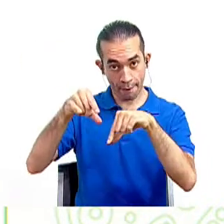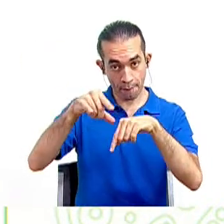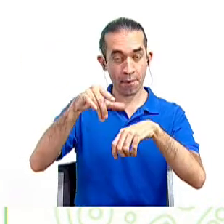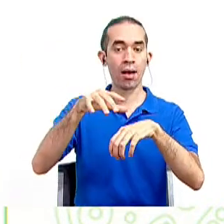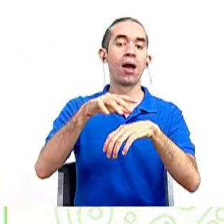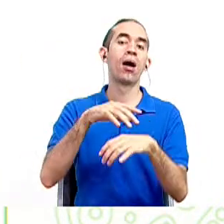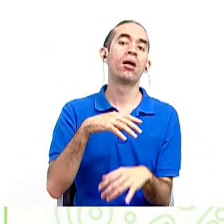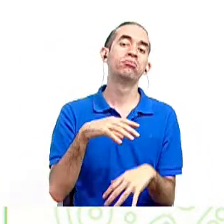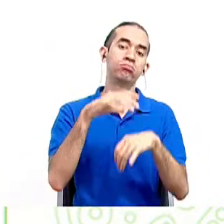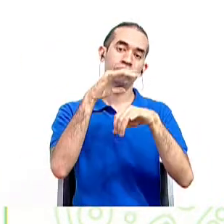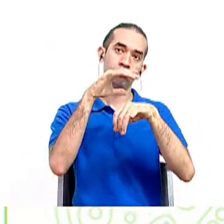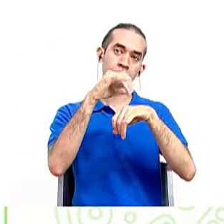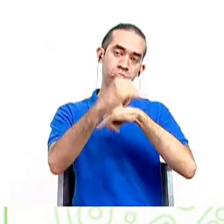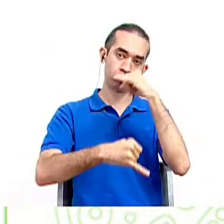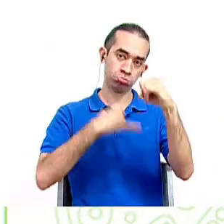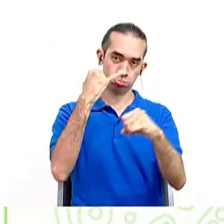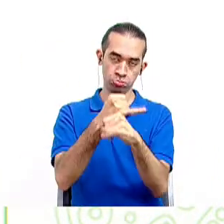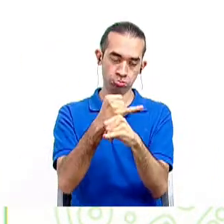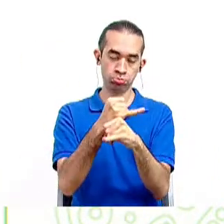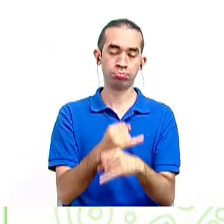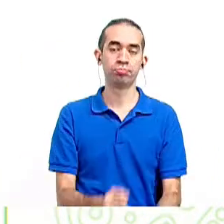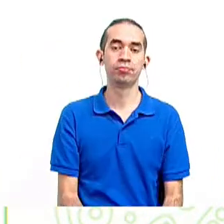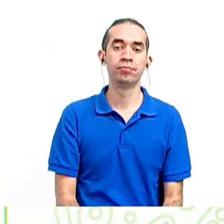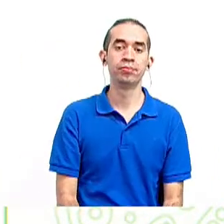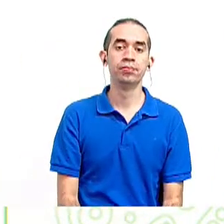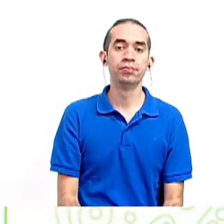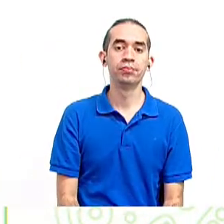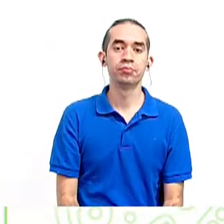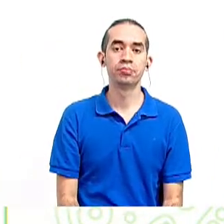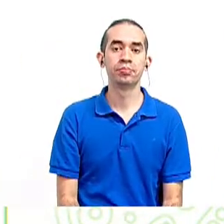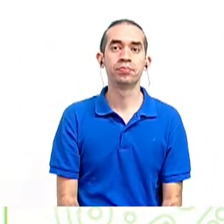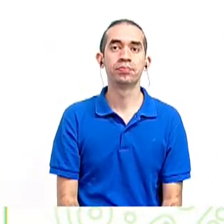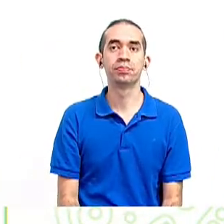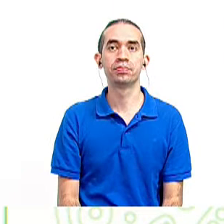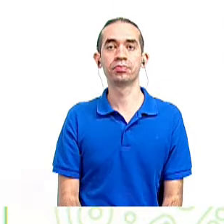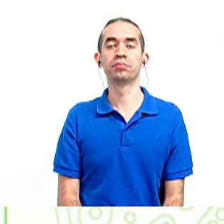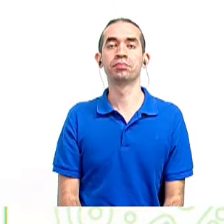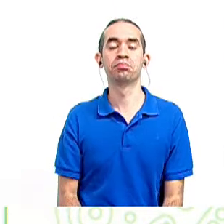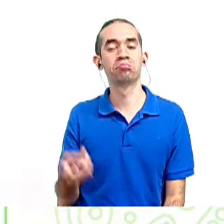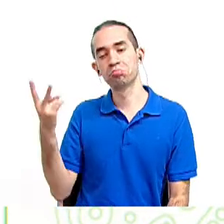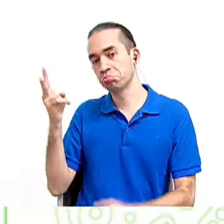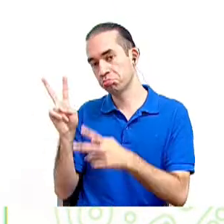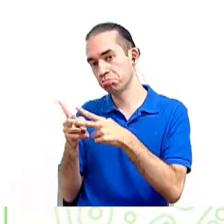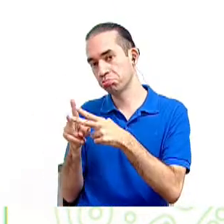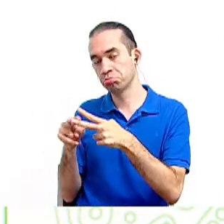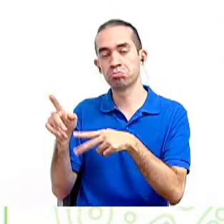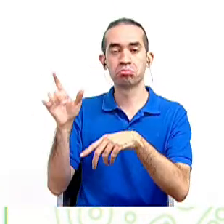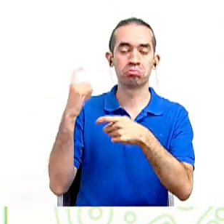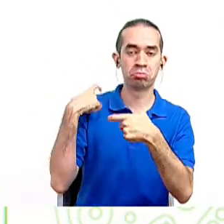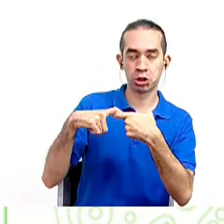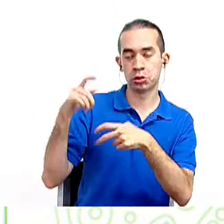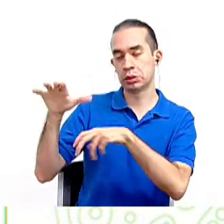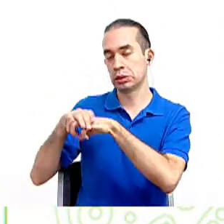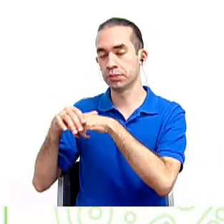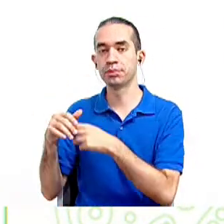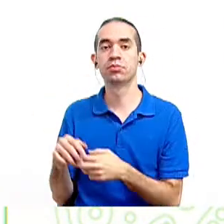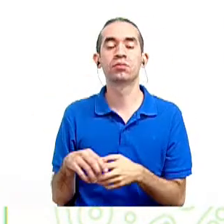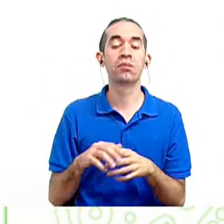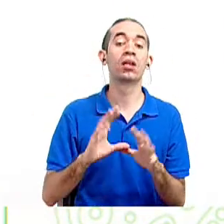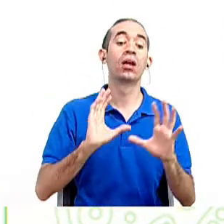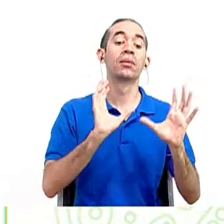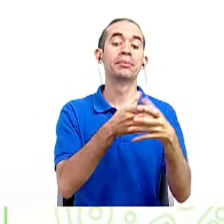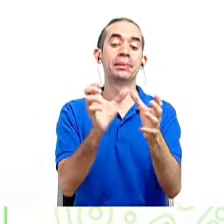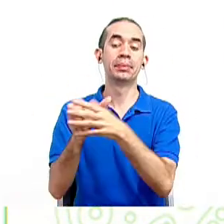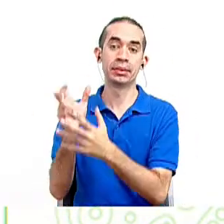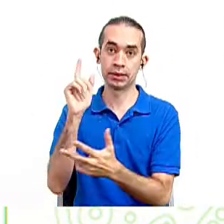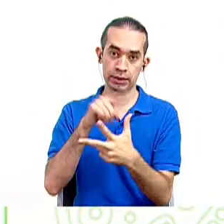español la Unión Internacional de Química Pura y Aplicada. Resulta que el UPAC clasifica los compuestos en tres tipos,